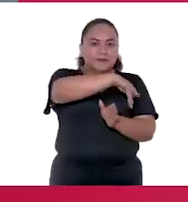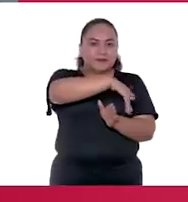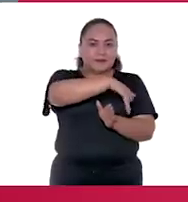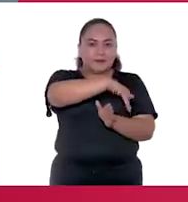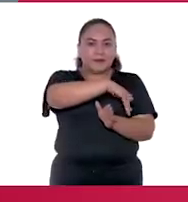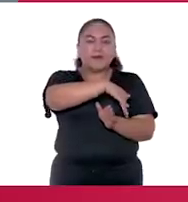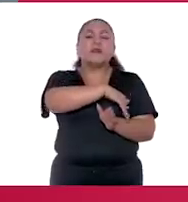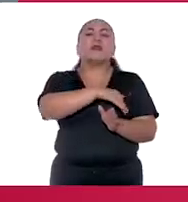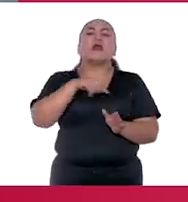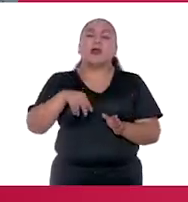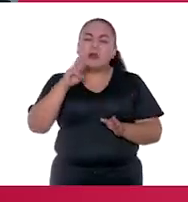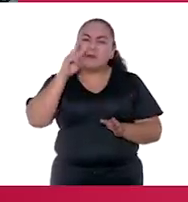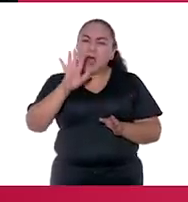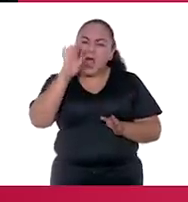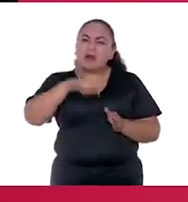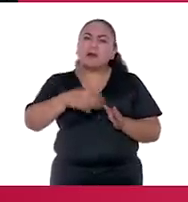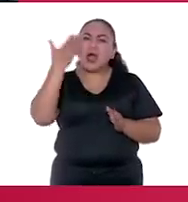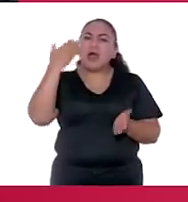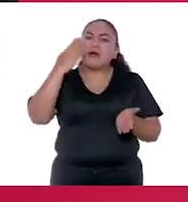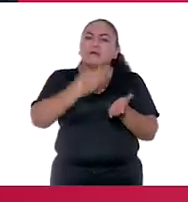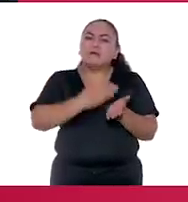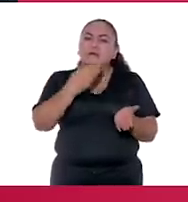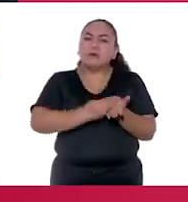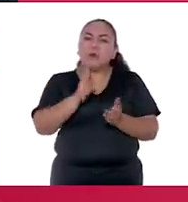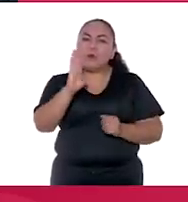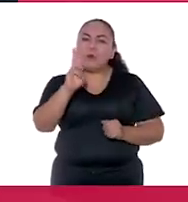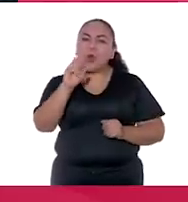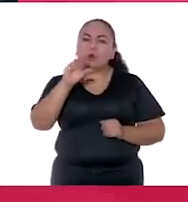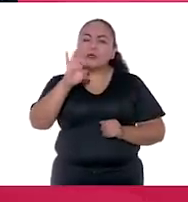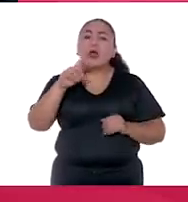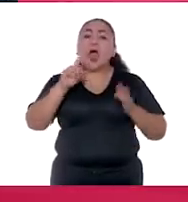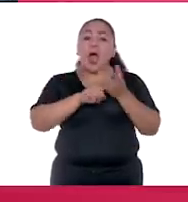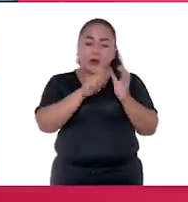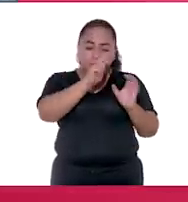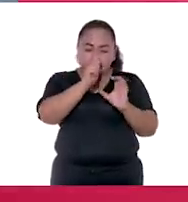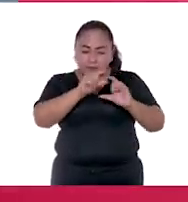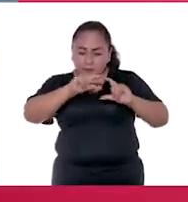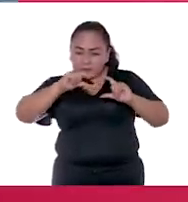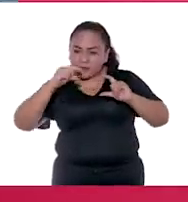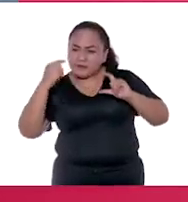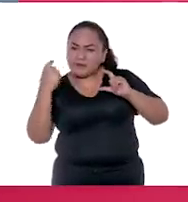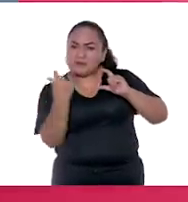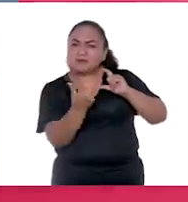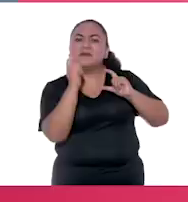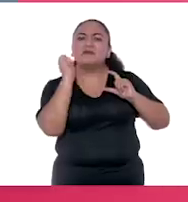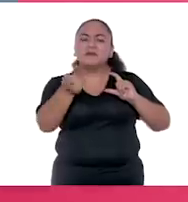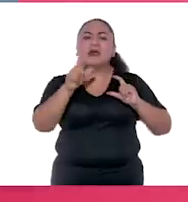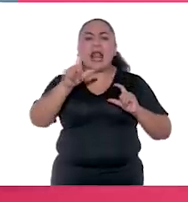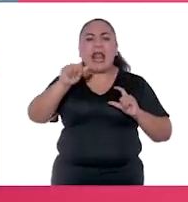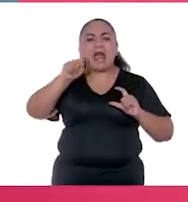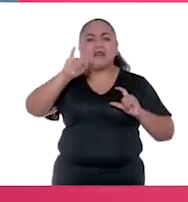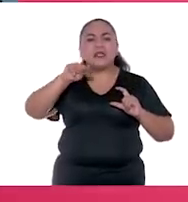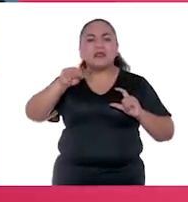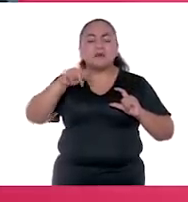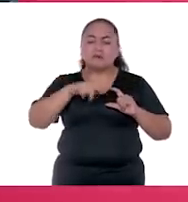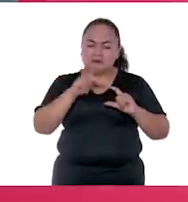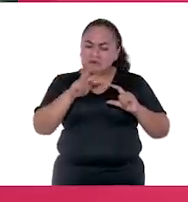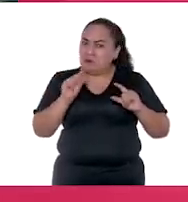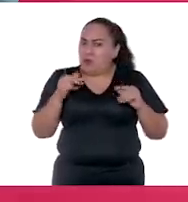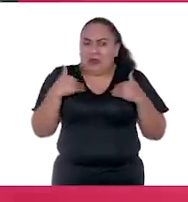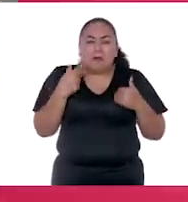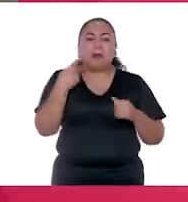Parece que fueron fundidas en bronce y tienen inscripciones en latín, que ese sí no entiendo naditita, pero me llama mucho la